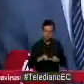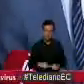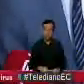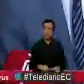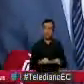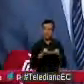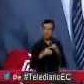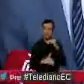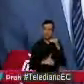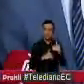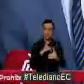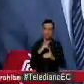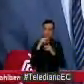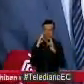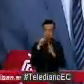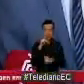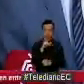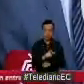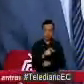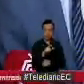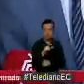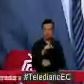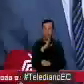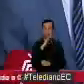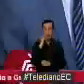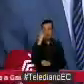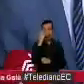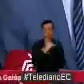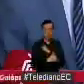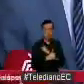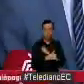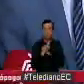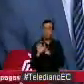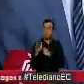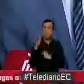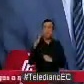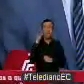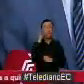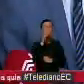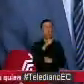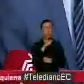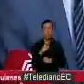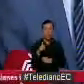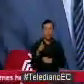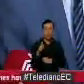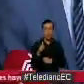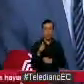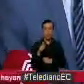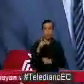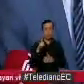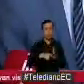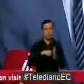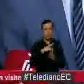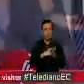y vamos a ir cercando al señor Correa para que los países a los cuales se pueda ir moviendo sean cada vez más limitados, ¿no?